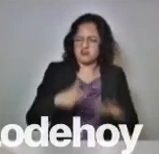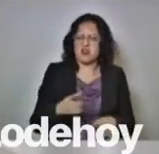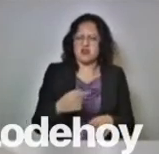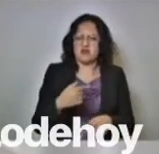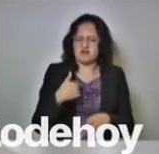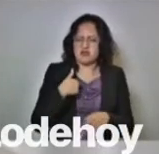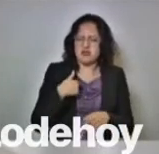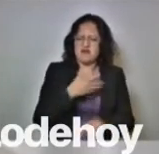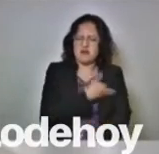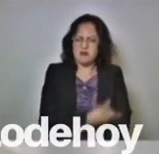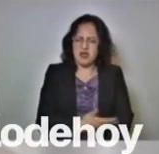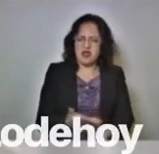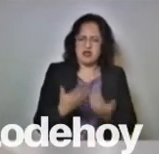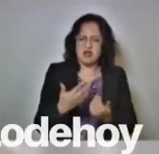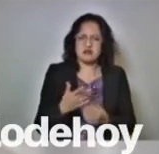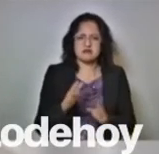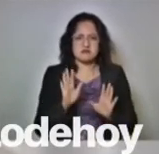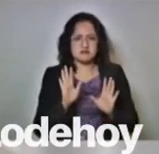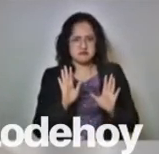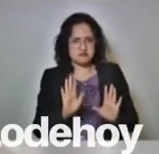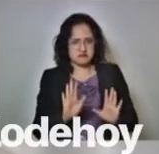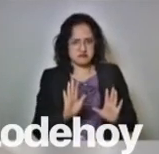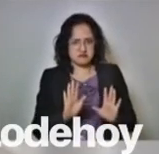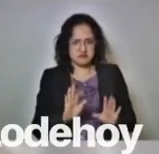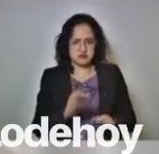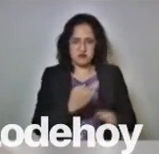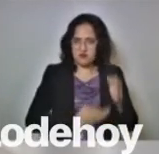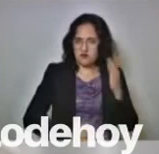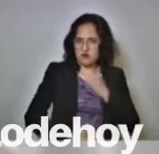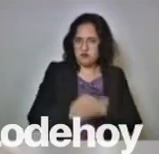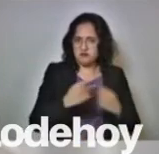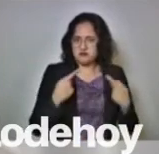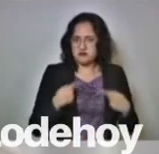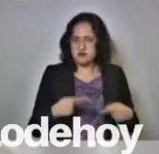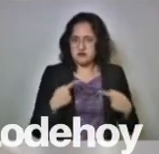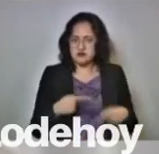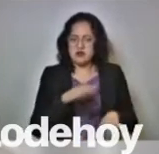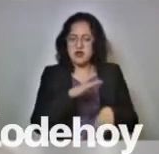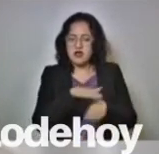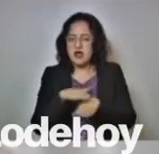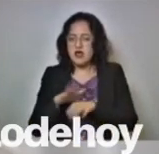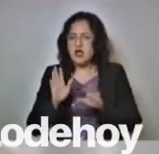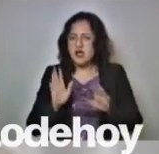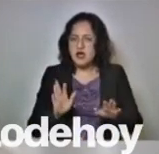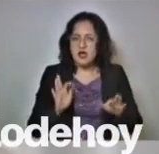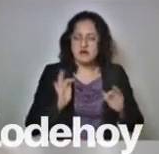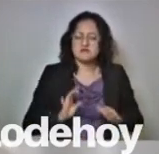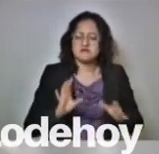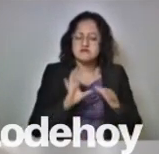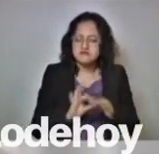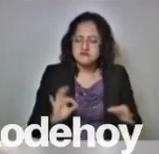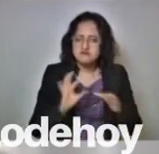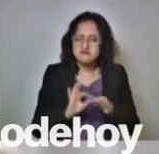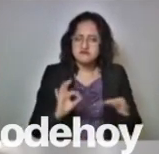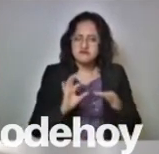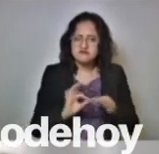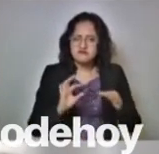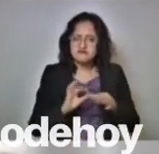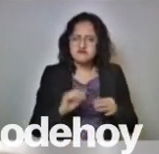Yo voy a instruir, he instruido ya a algunos de los integrantes de la Secretaría de